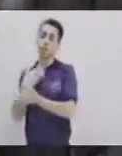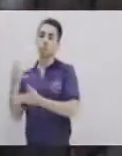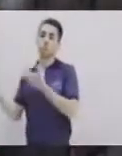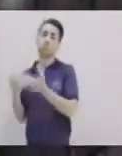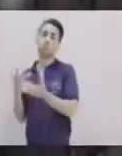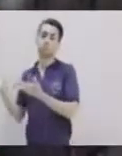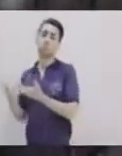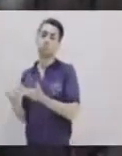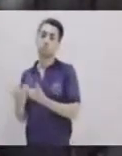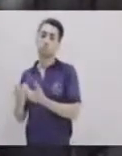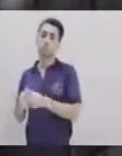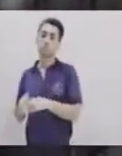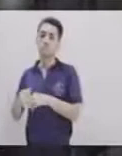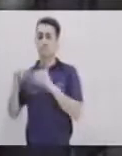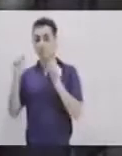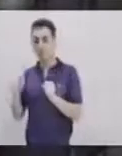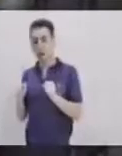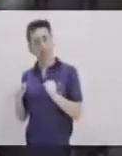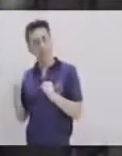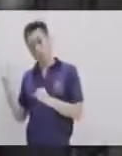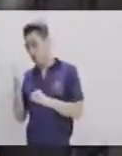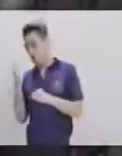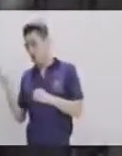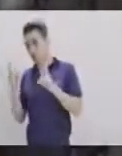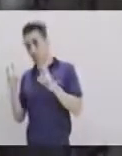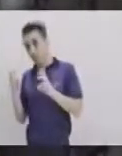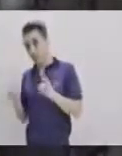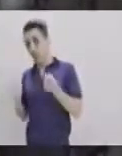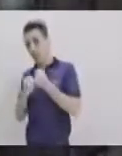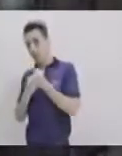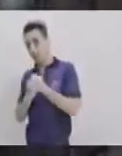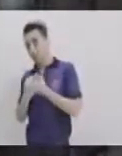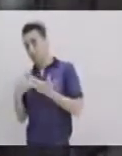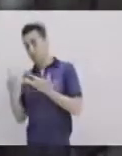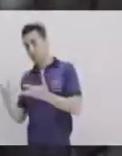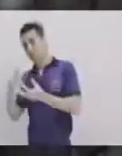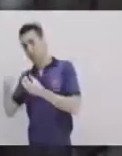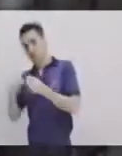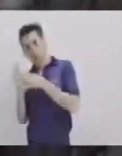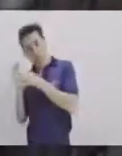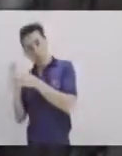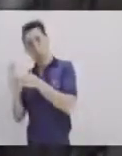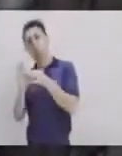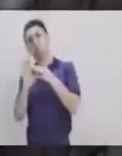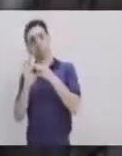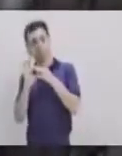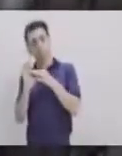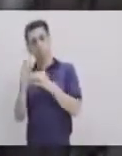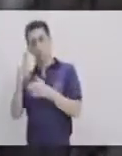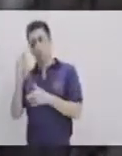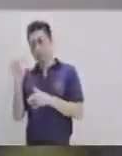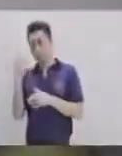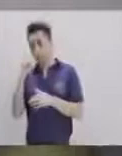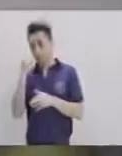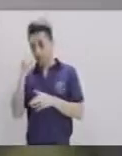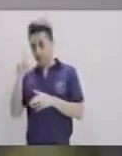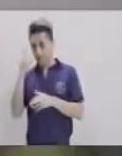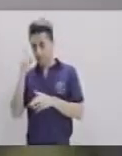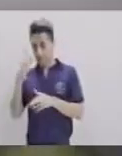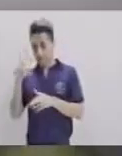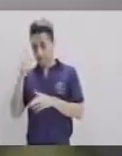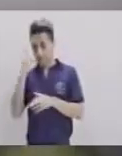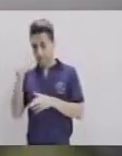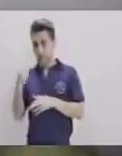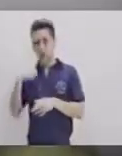uno a otro y así pues brindarles el apoyo a todos y poder tener una familia en armonía y una familia resiliente, ¿verdad? Yo